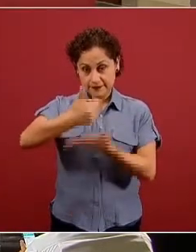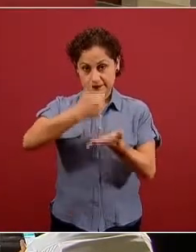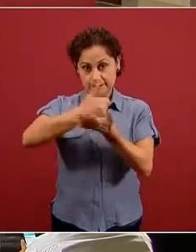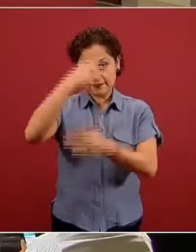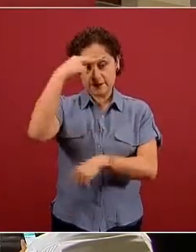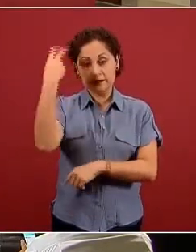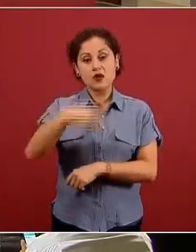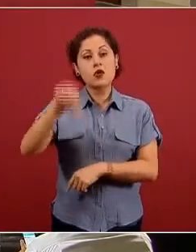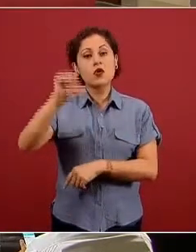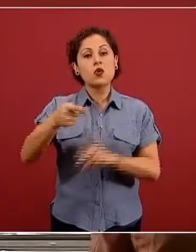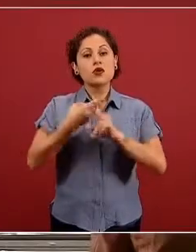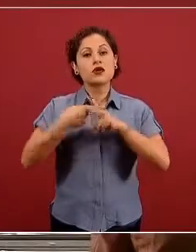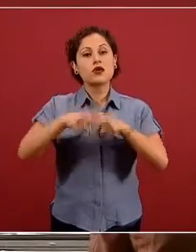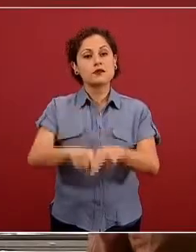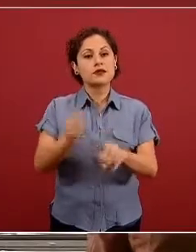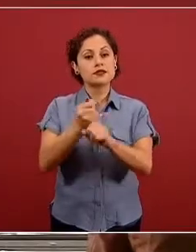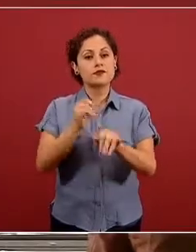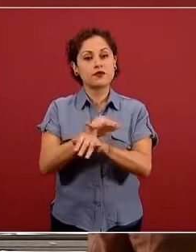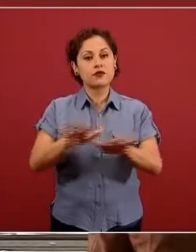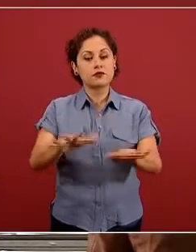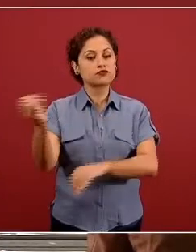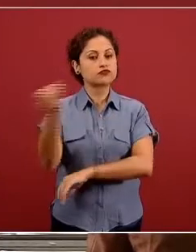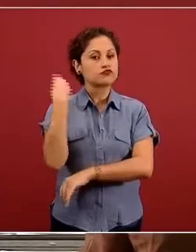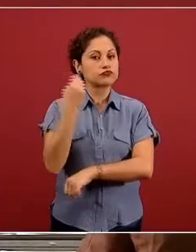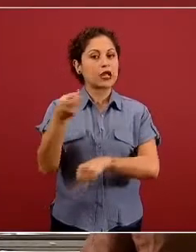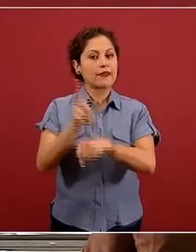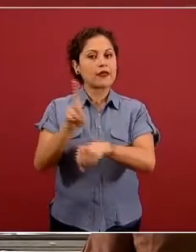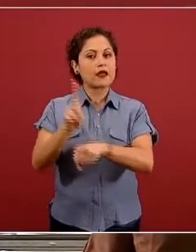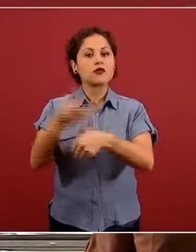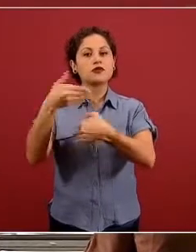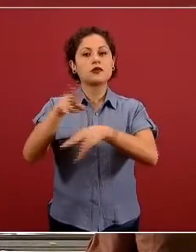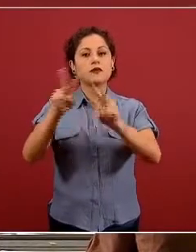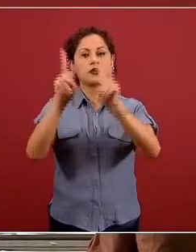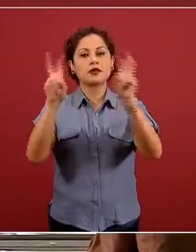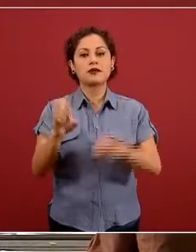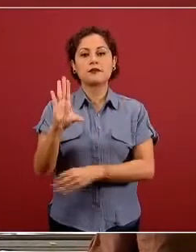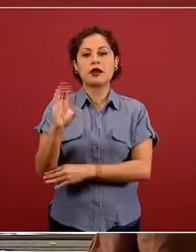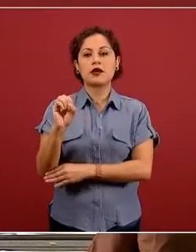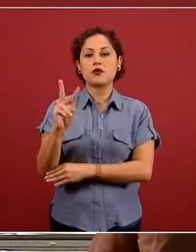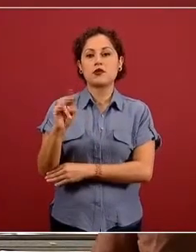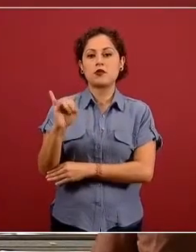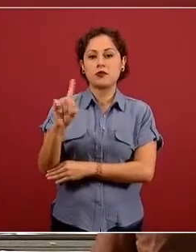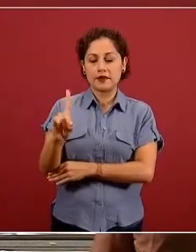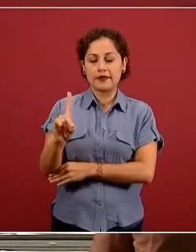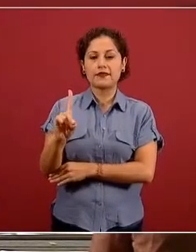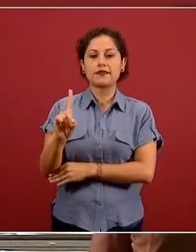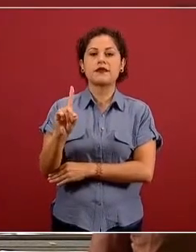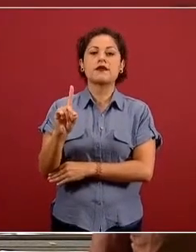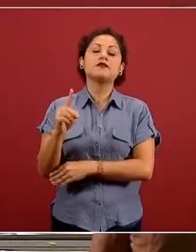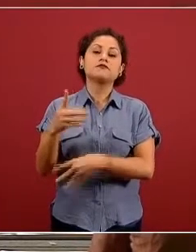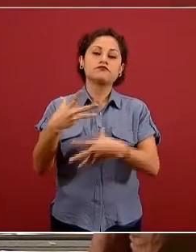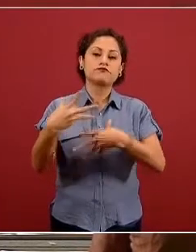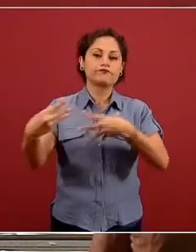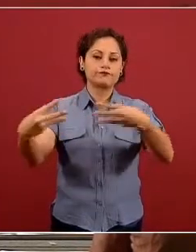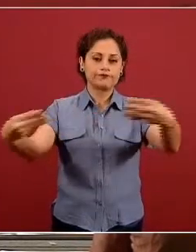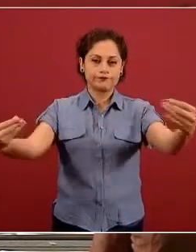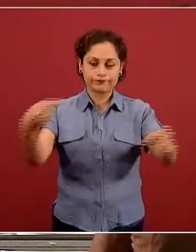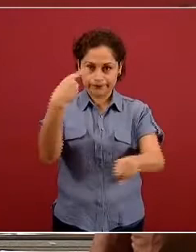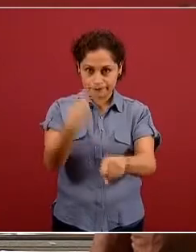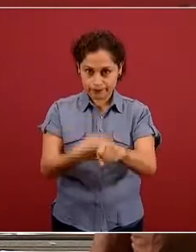de prensa diaria sobre la situación de COVID, la pandemia de COVID, la enfermedad causada por el nuevo